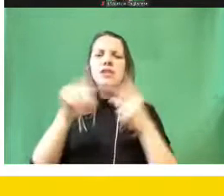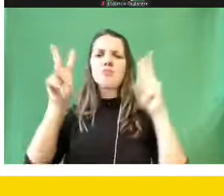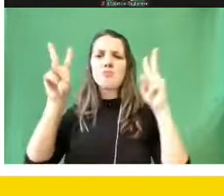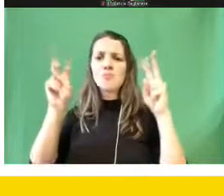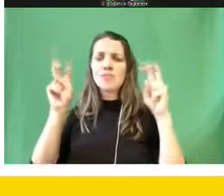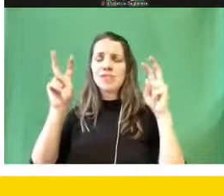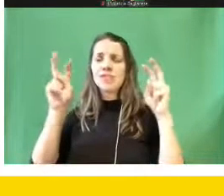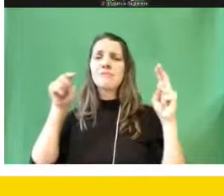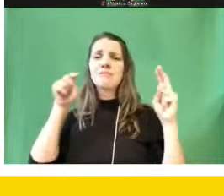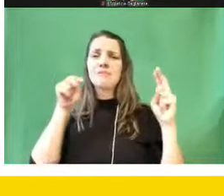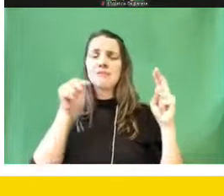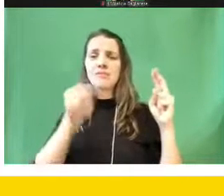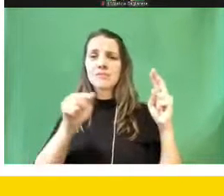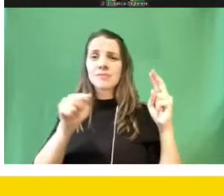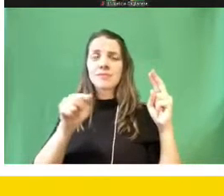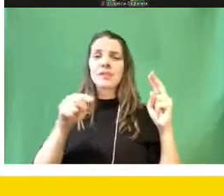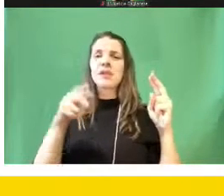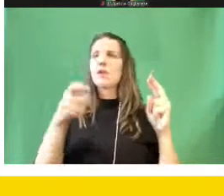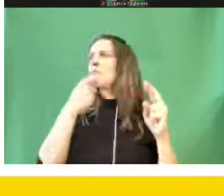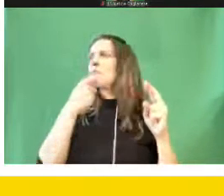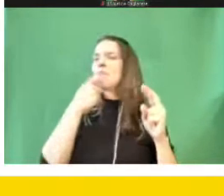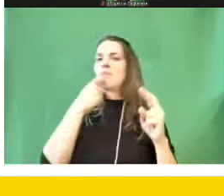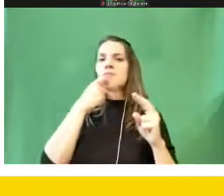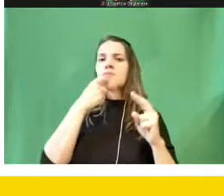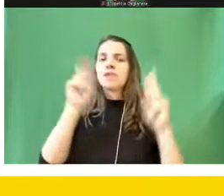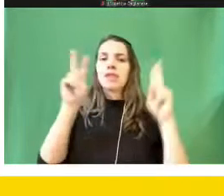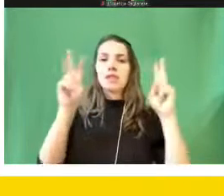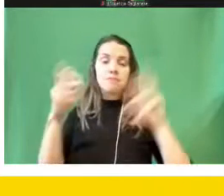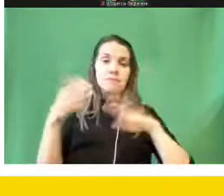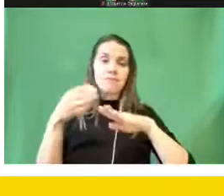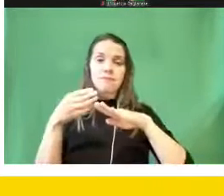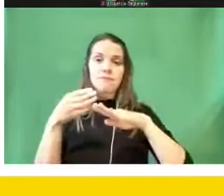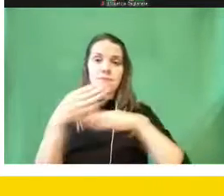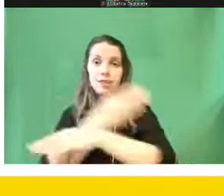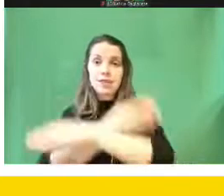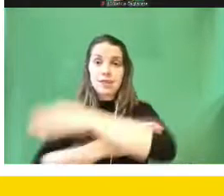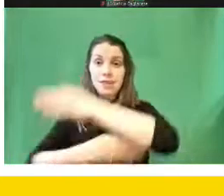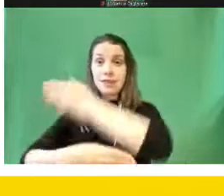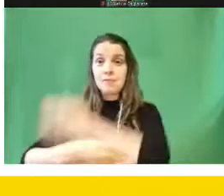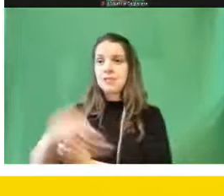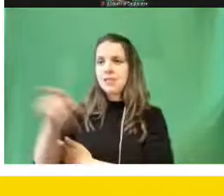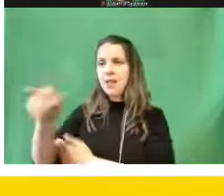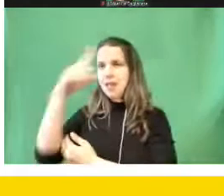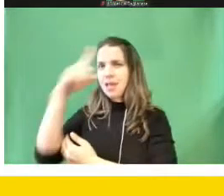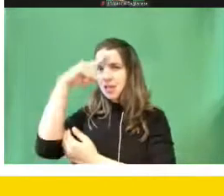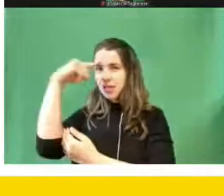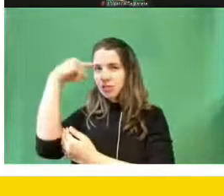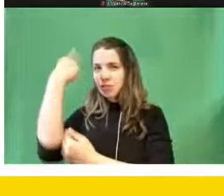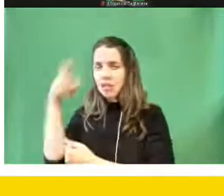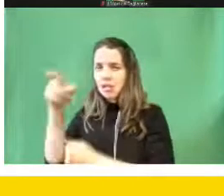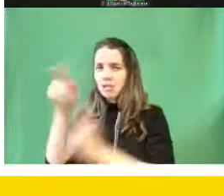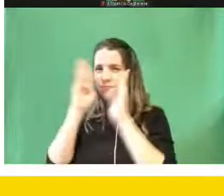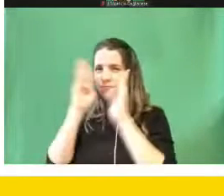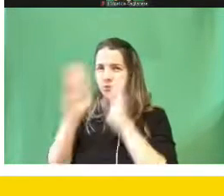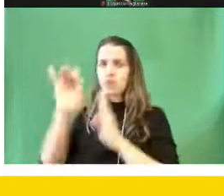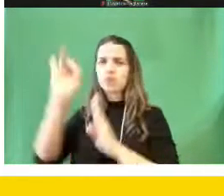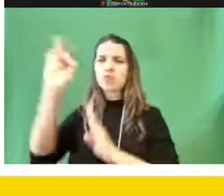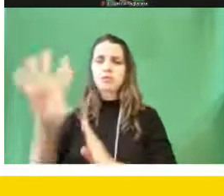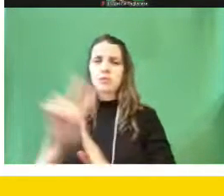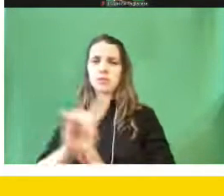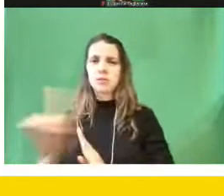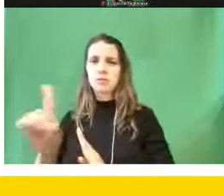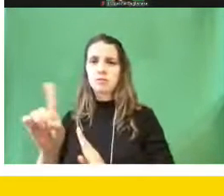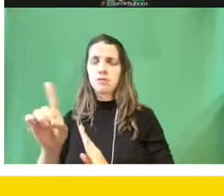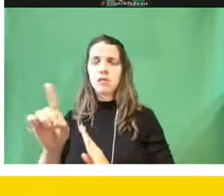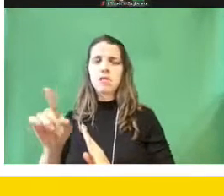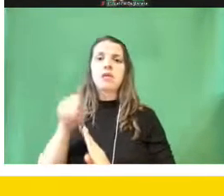con perspectiva de discapacidad. En el ámbito nacional estamos colaborando con muchos ministerios y